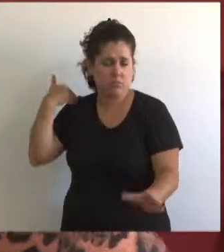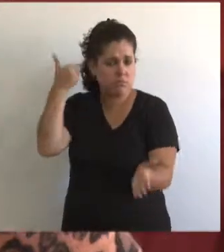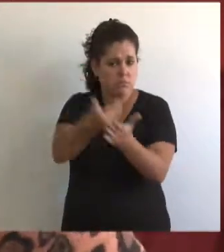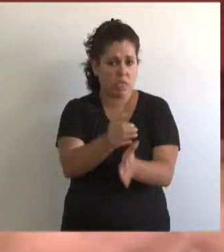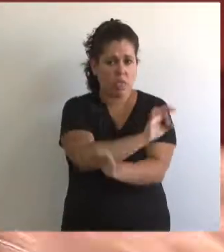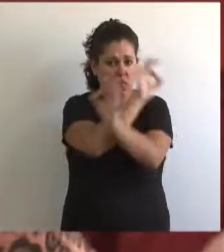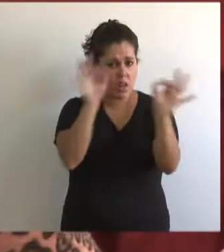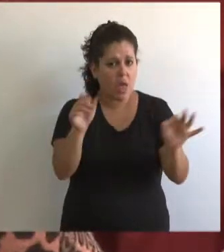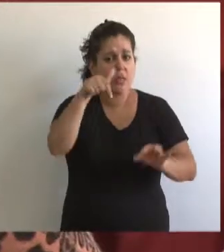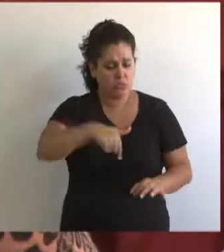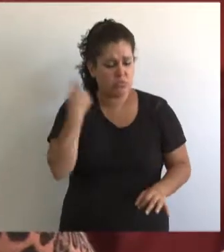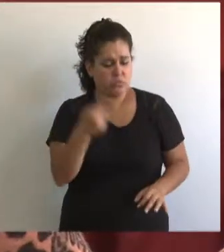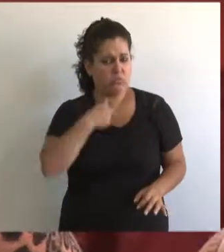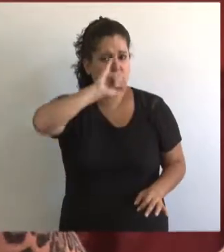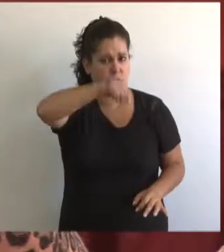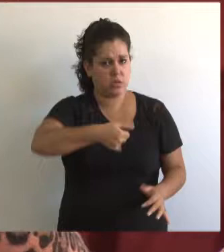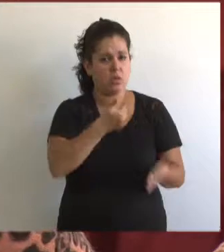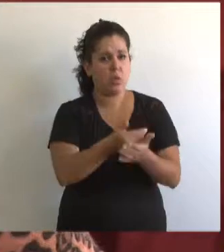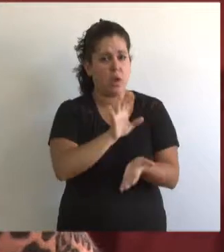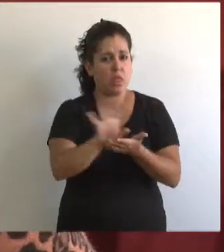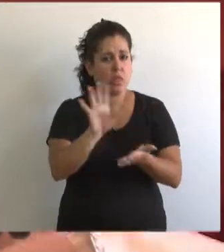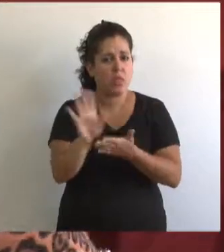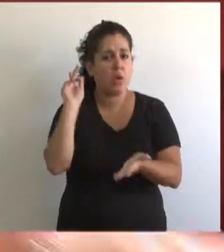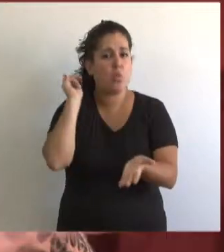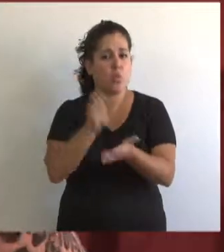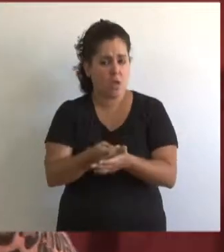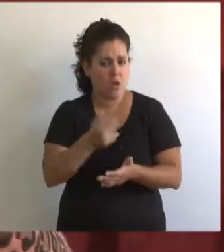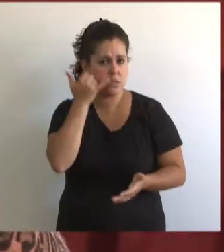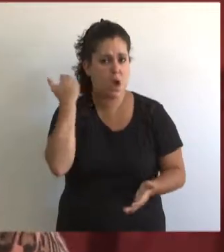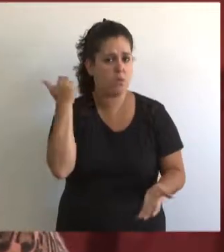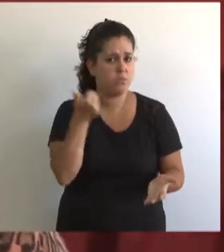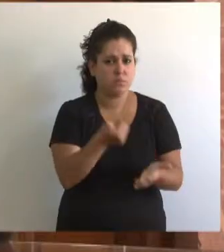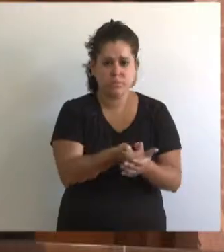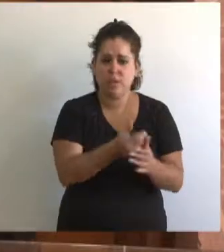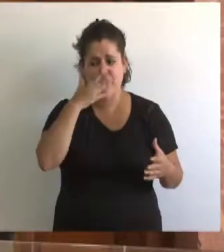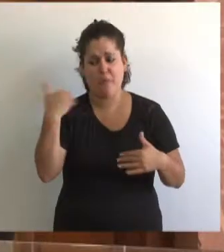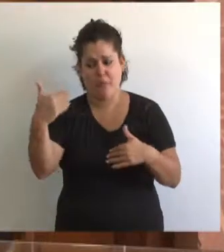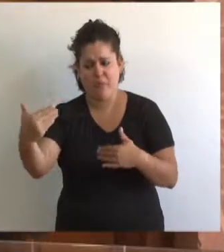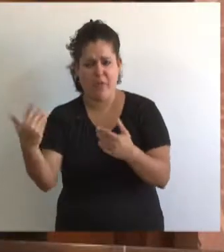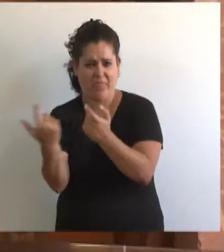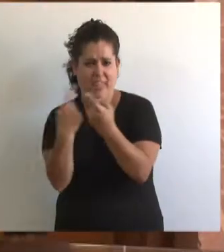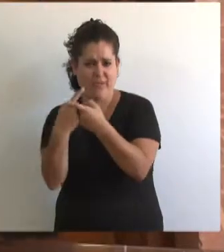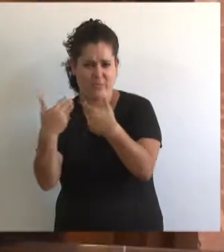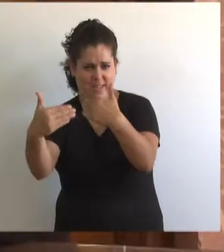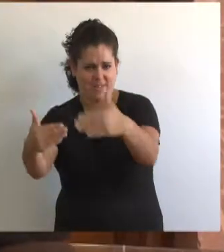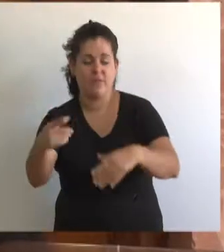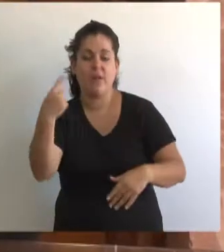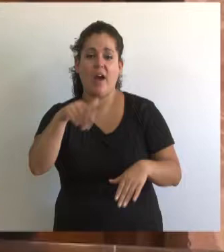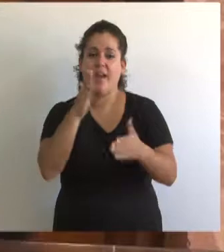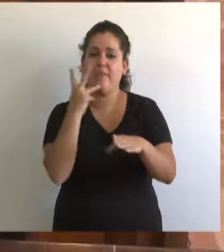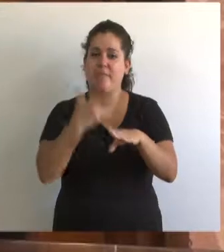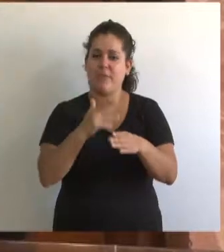la historia, lo que antes invertíamos en materia de servicio de deuda externa, nosotros lo invertimos en educación. Bueno, quizás se ponen de acuerdo y lo pueden